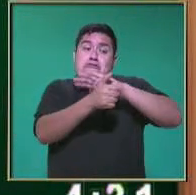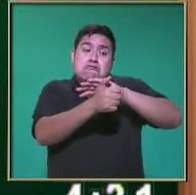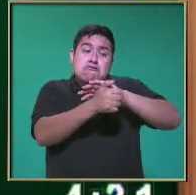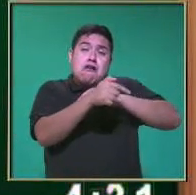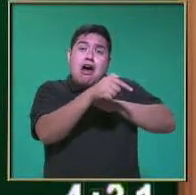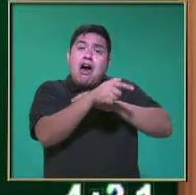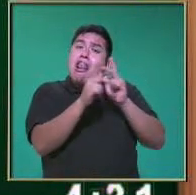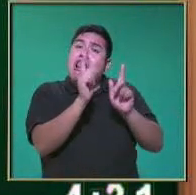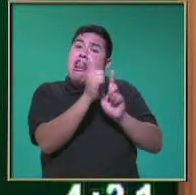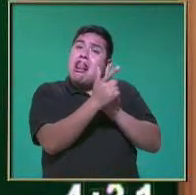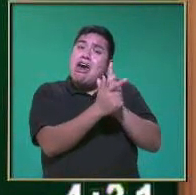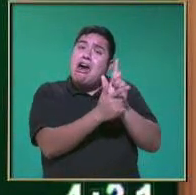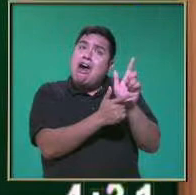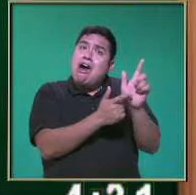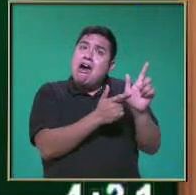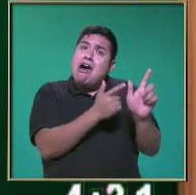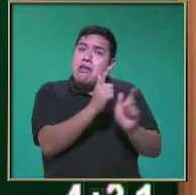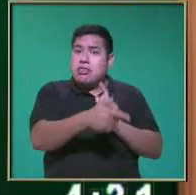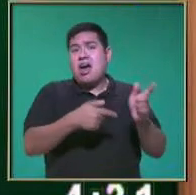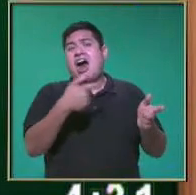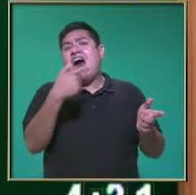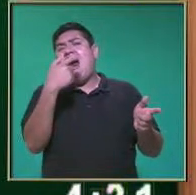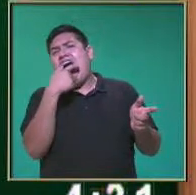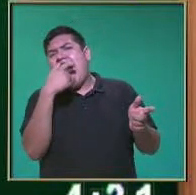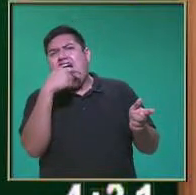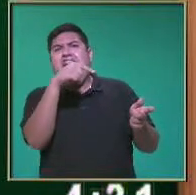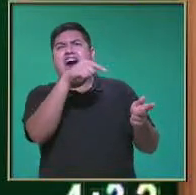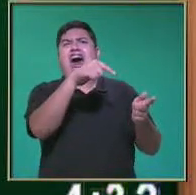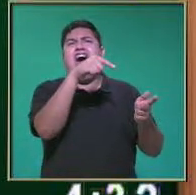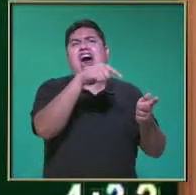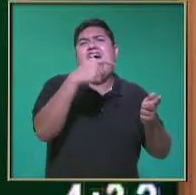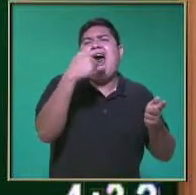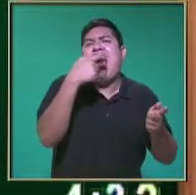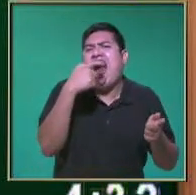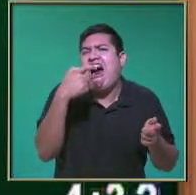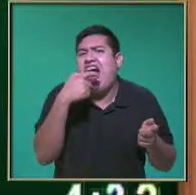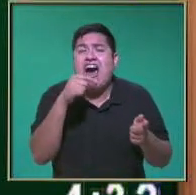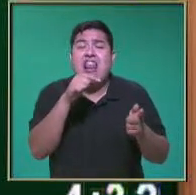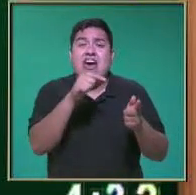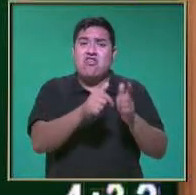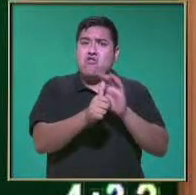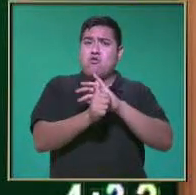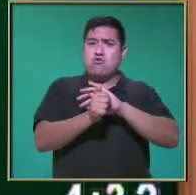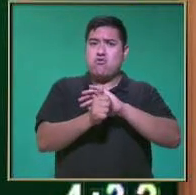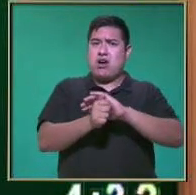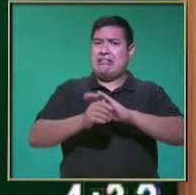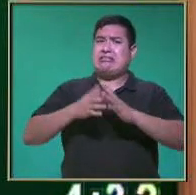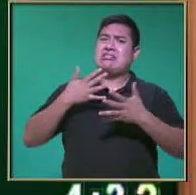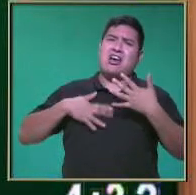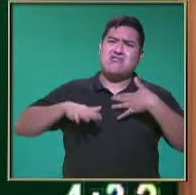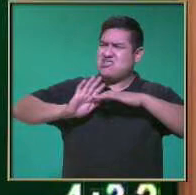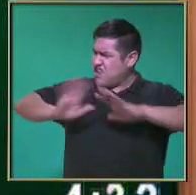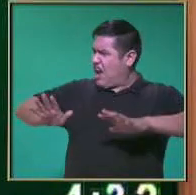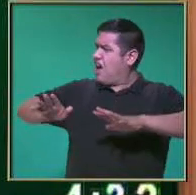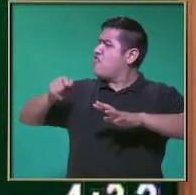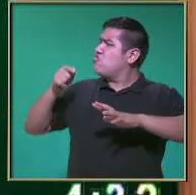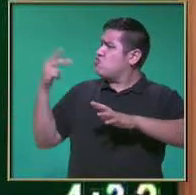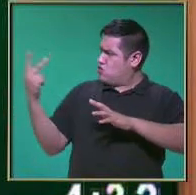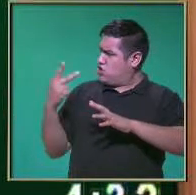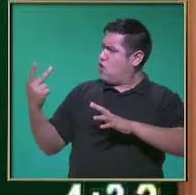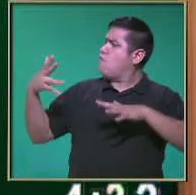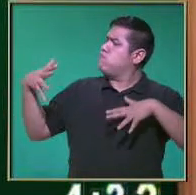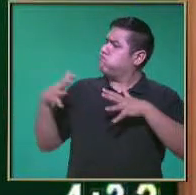era muy lenta. Un día, la tortuga, finalmente, se cansó y decidió retar a la liebre a